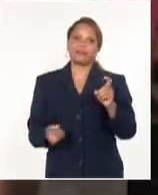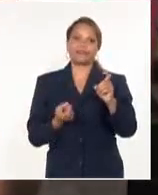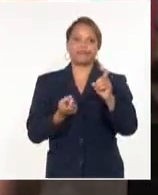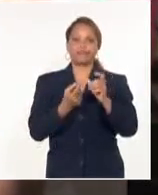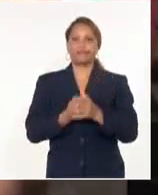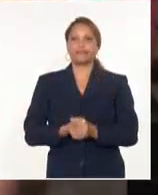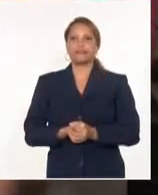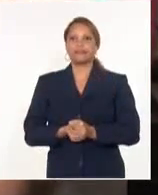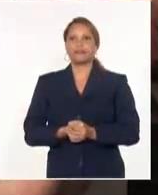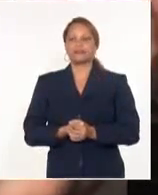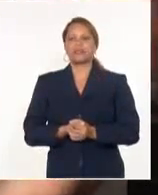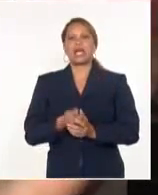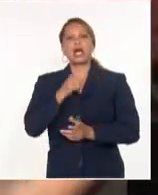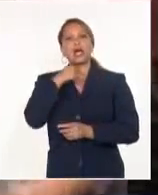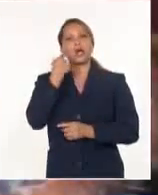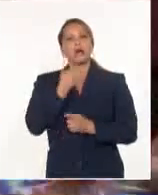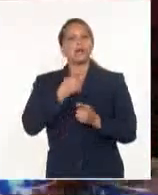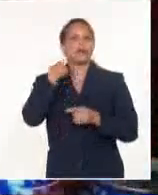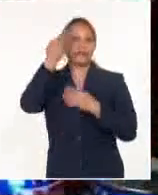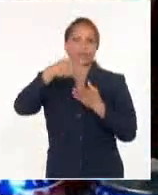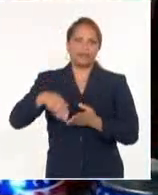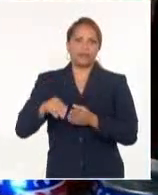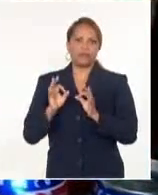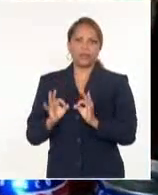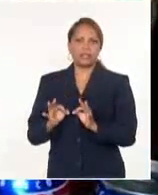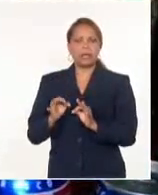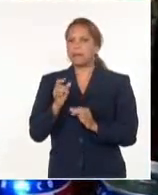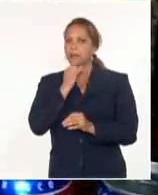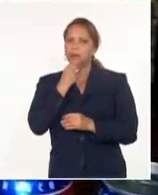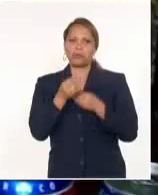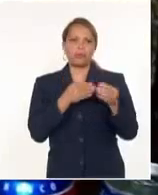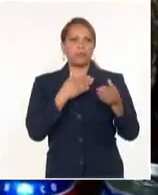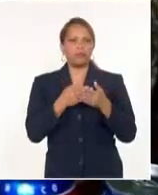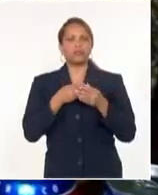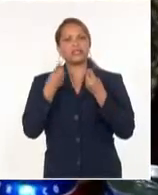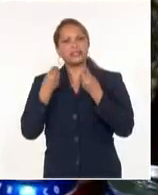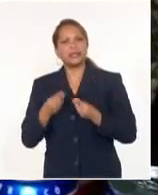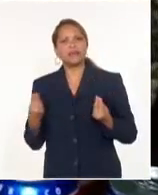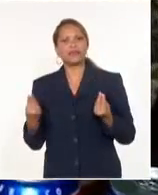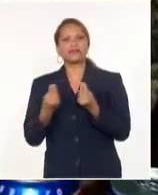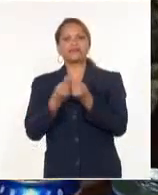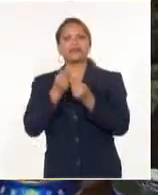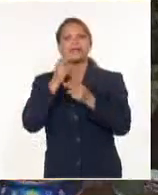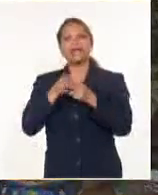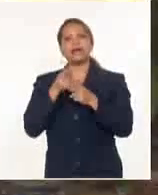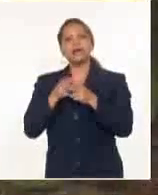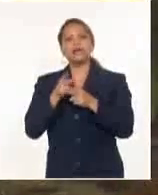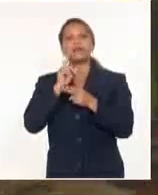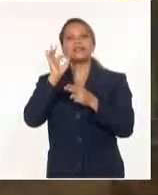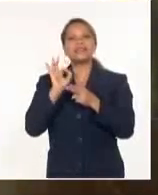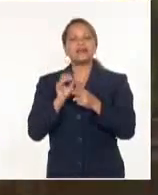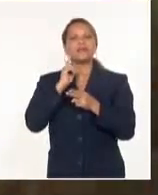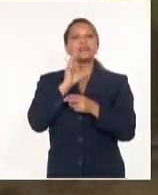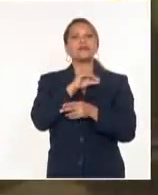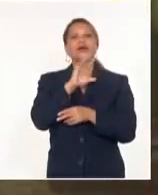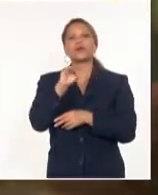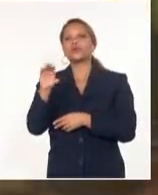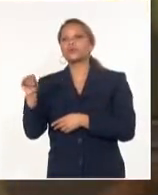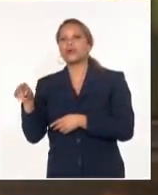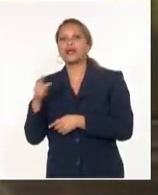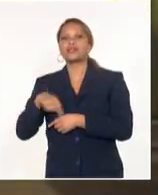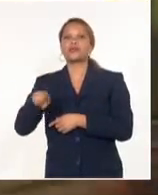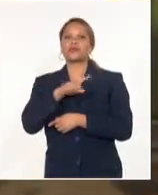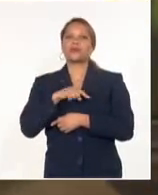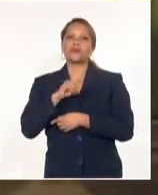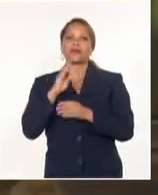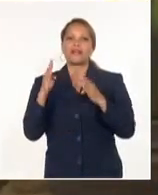ya no estés físicamente con nosotros, seguirás acompañándonos siempre y tu nombre seguirá escuchándose en nuestra casa, en tu